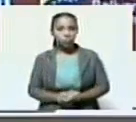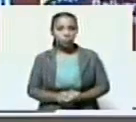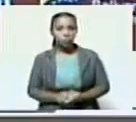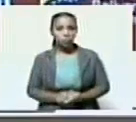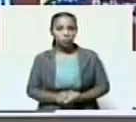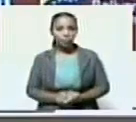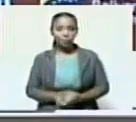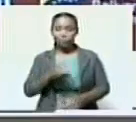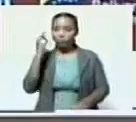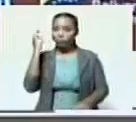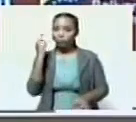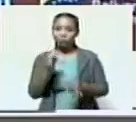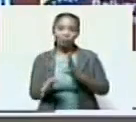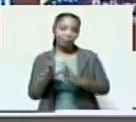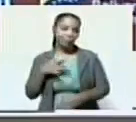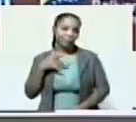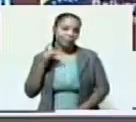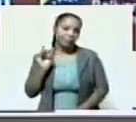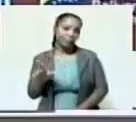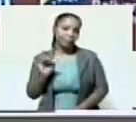muy lamentable,